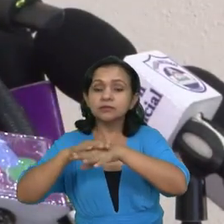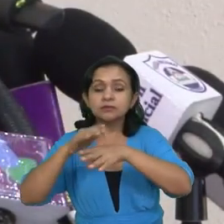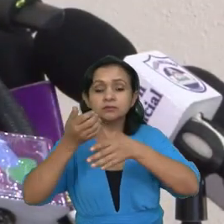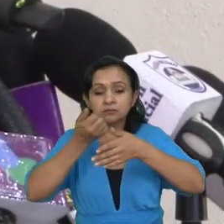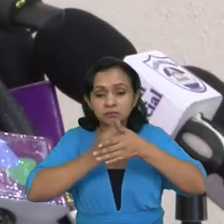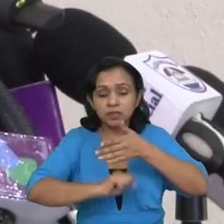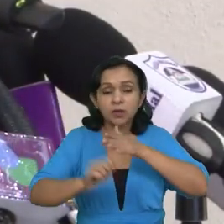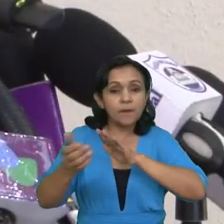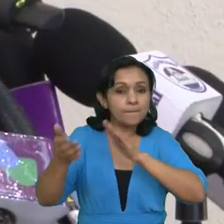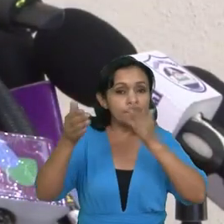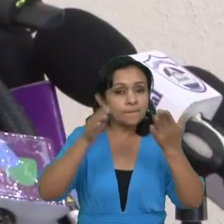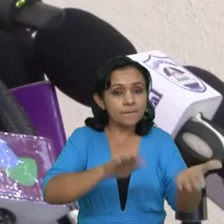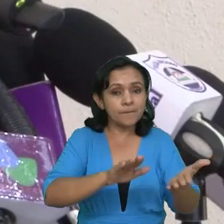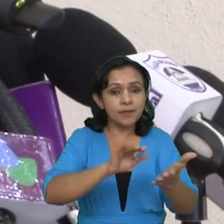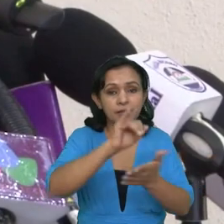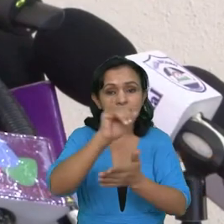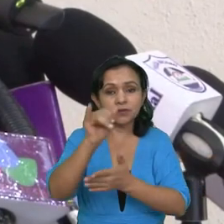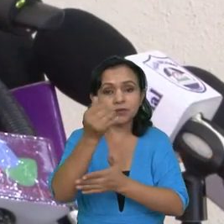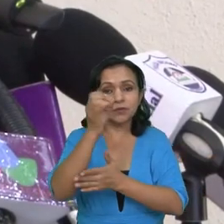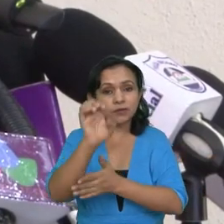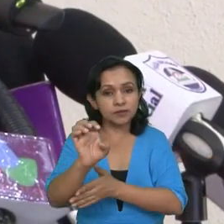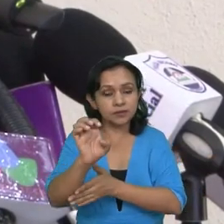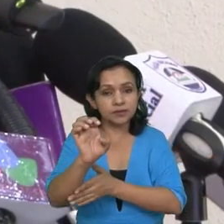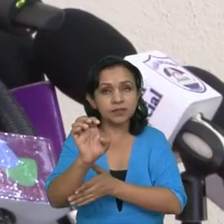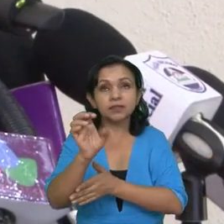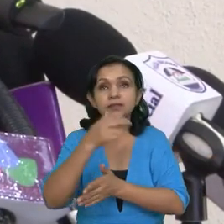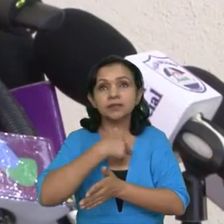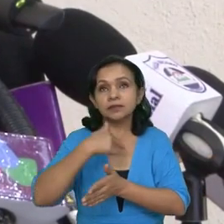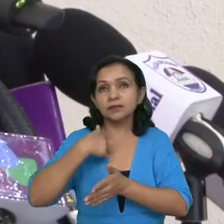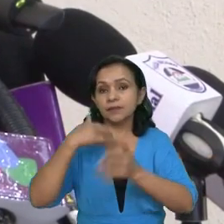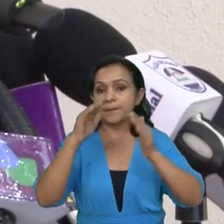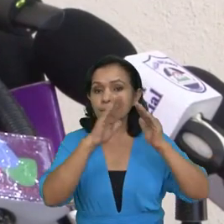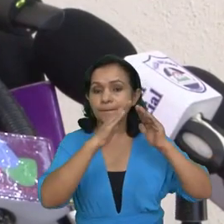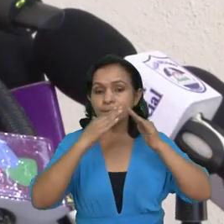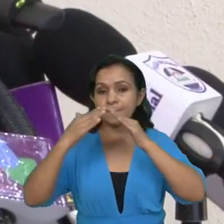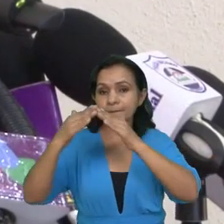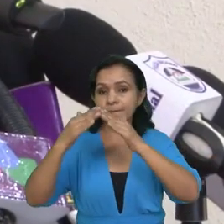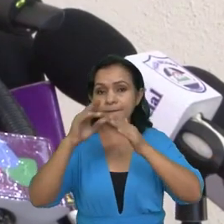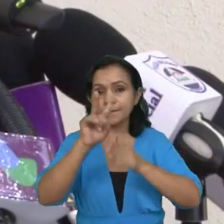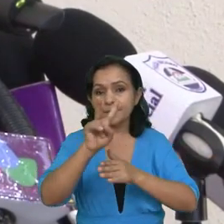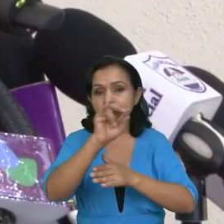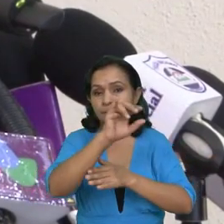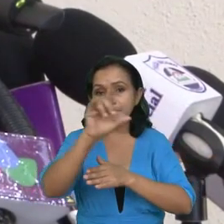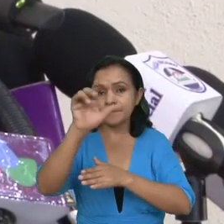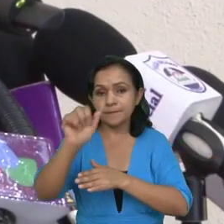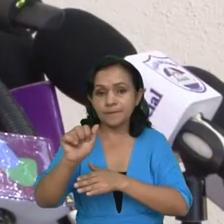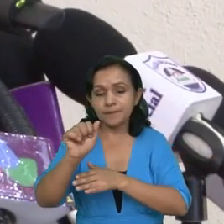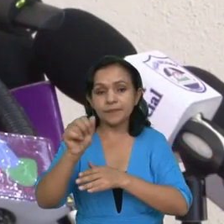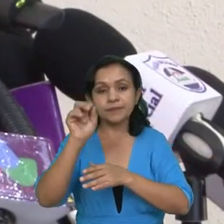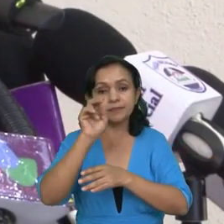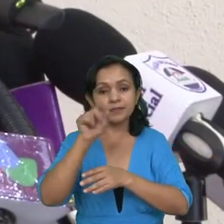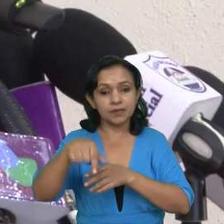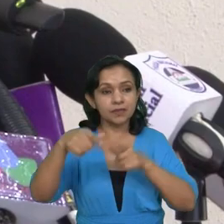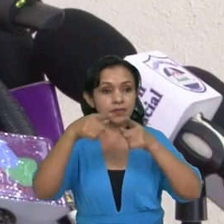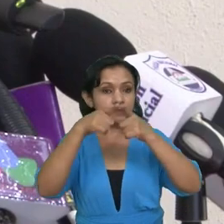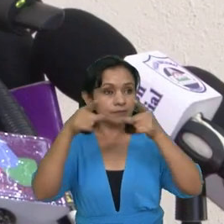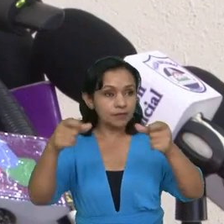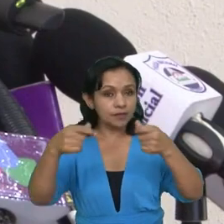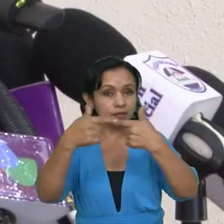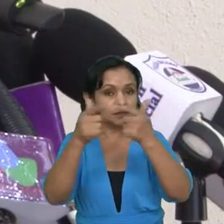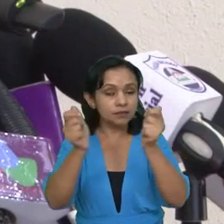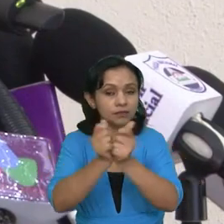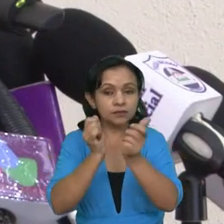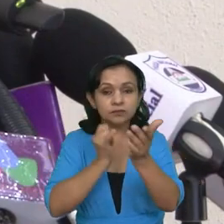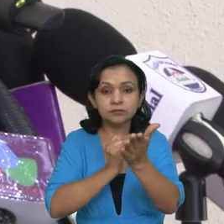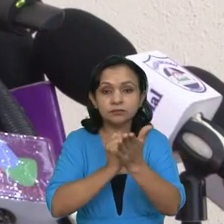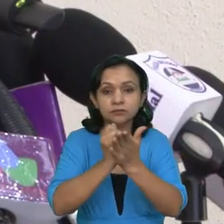hijo josé ramón lópez fernández ocurrido en el barrio villa guadalupe distintos de managua equipo técnico de